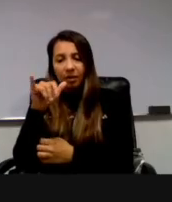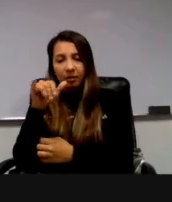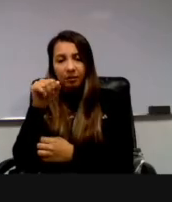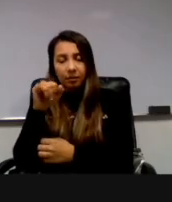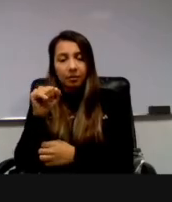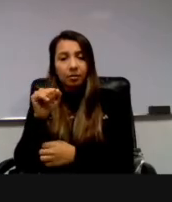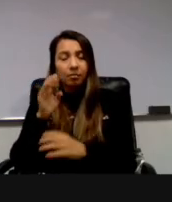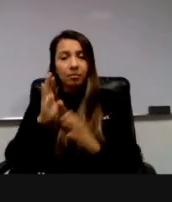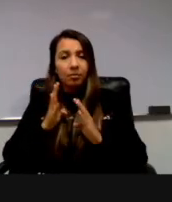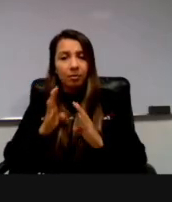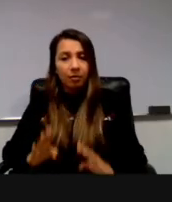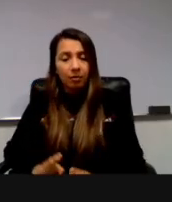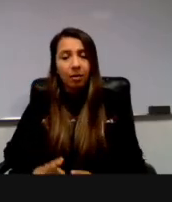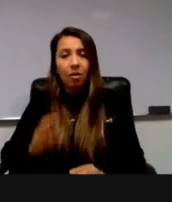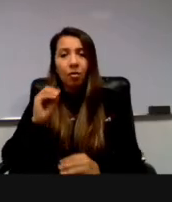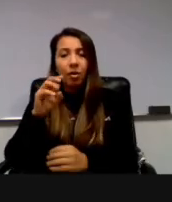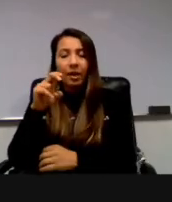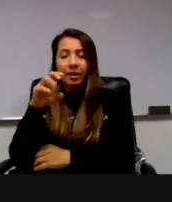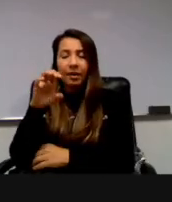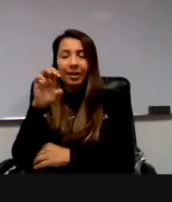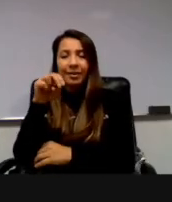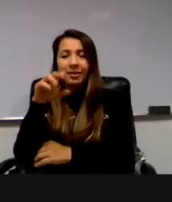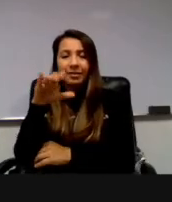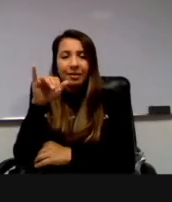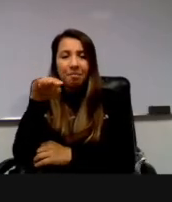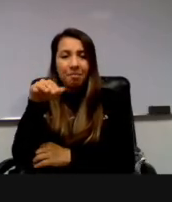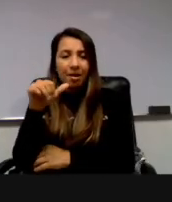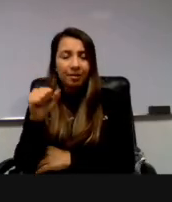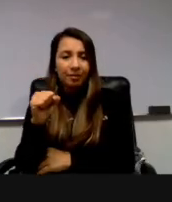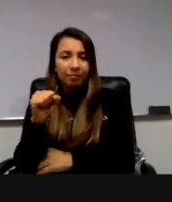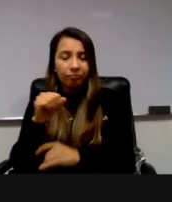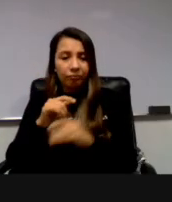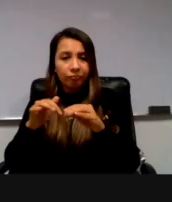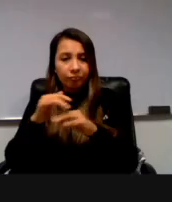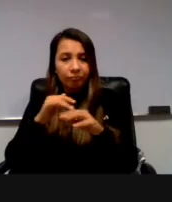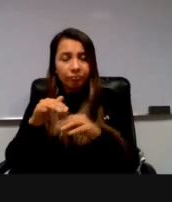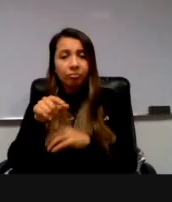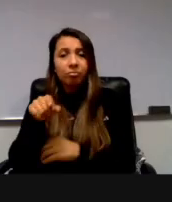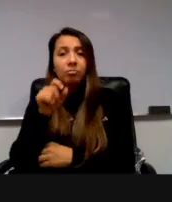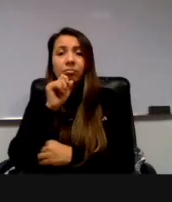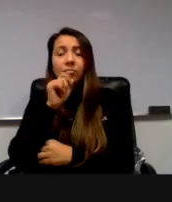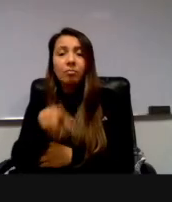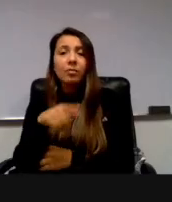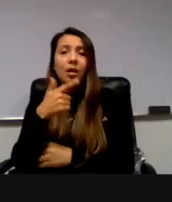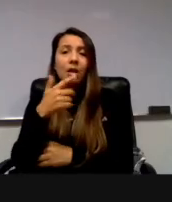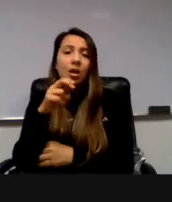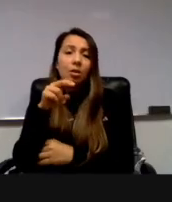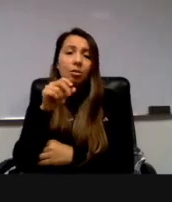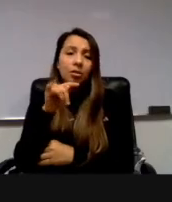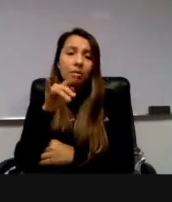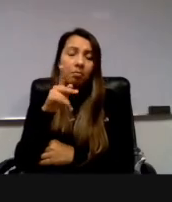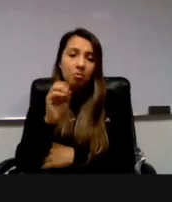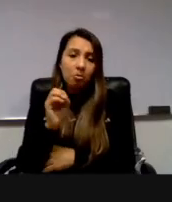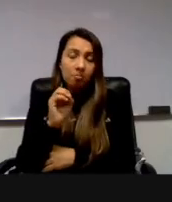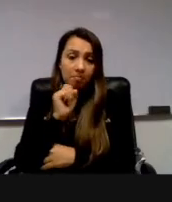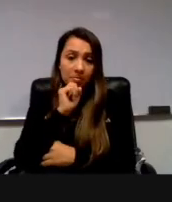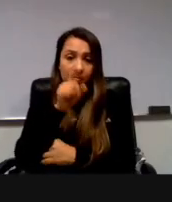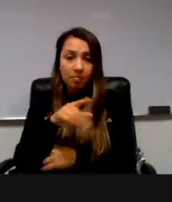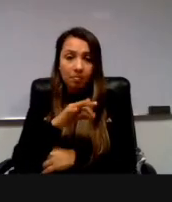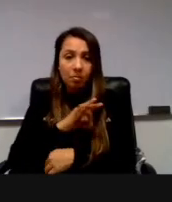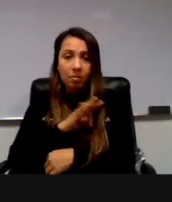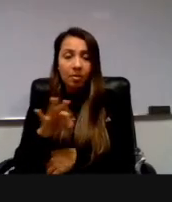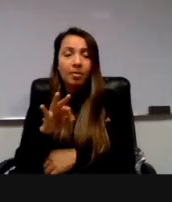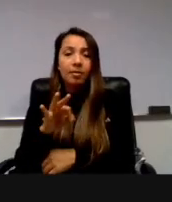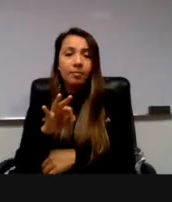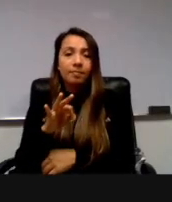funciones enzimáticas, ¿no? Y entonces, de alguna manera es fenotipo también. Y entonces, también por aquellos entonces de los